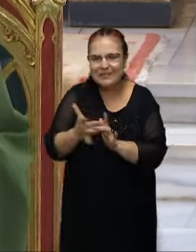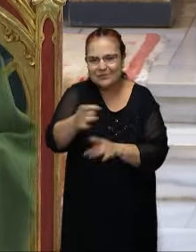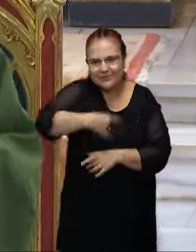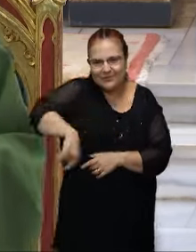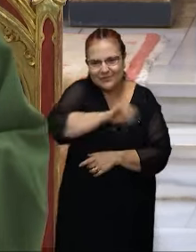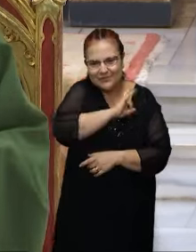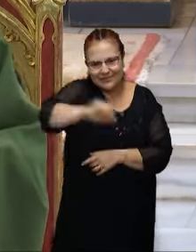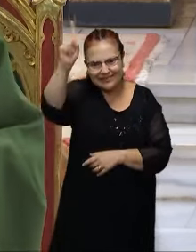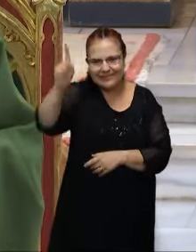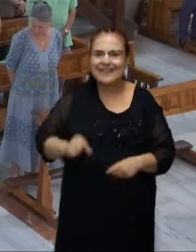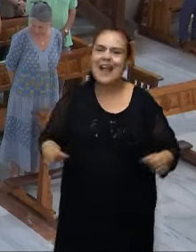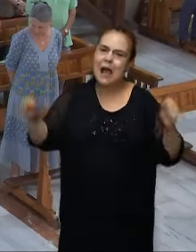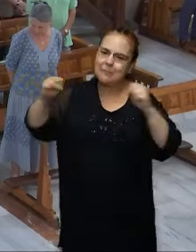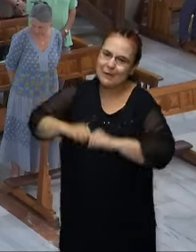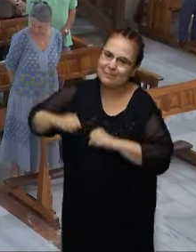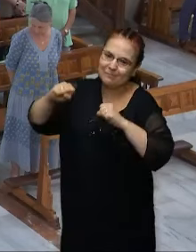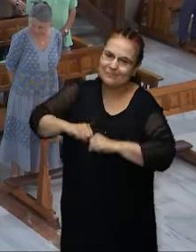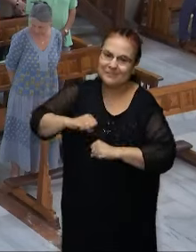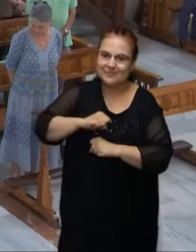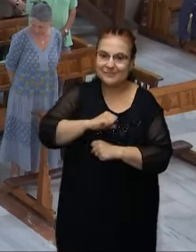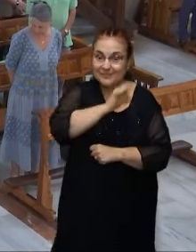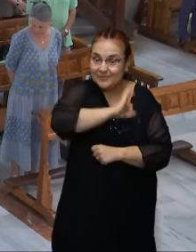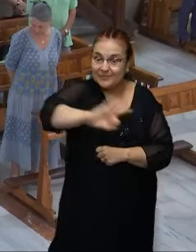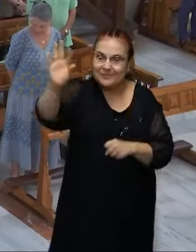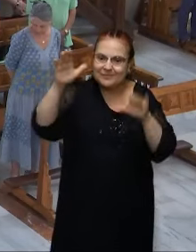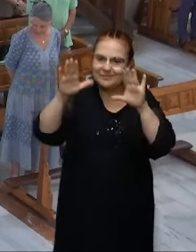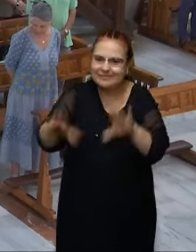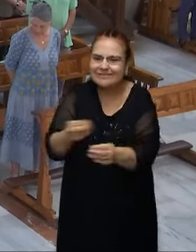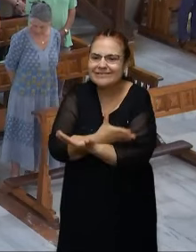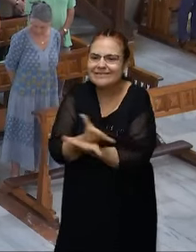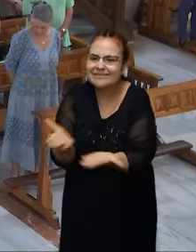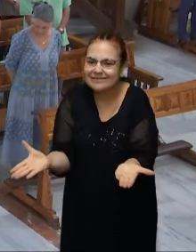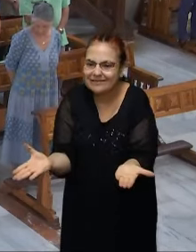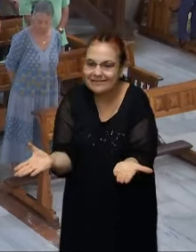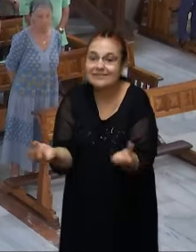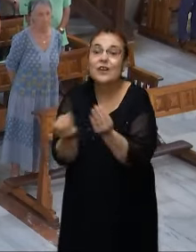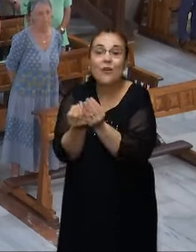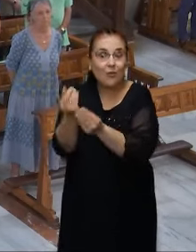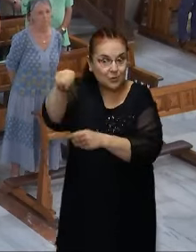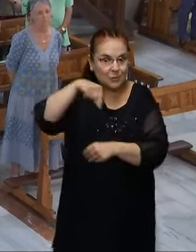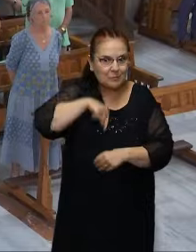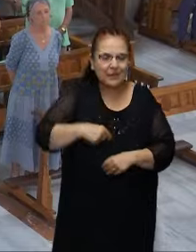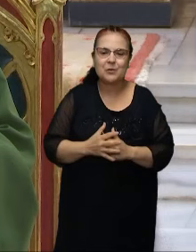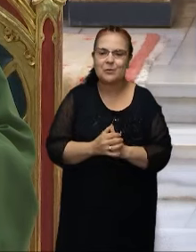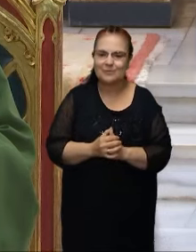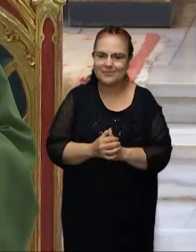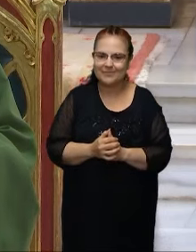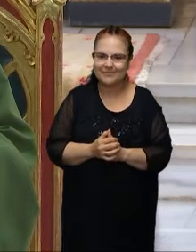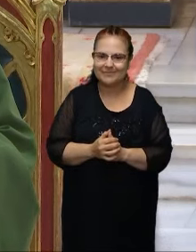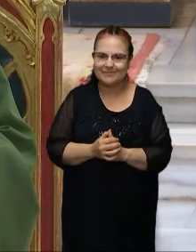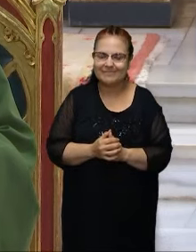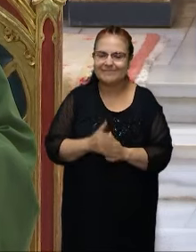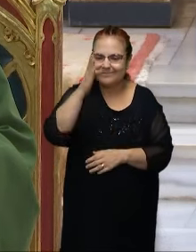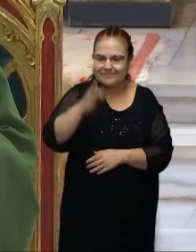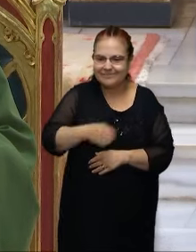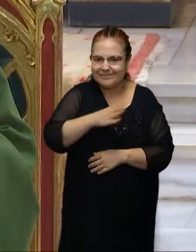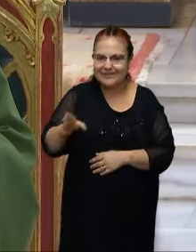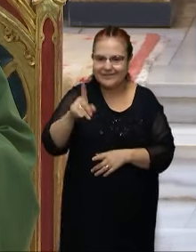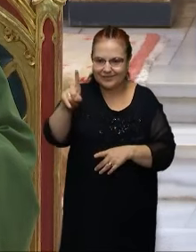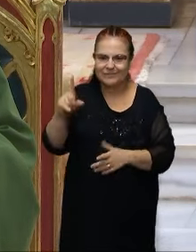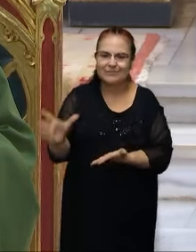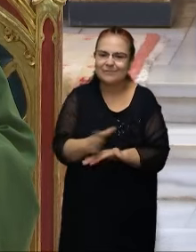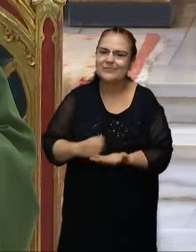Jesucristo nuestro Señor. El Señor esté con vosotros, y la bendición